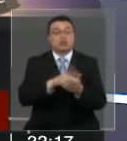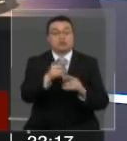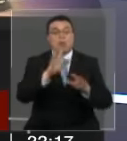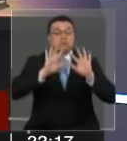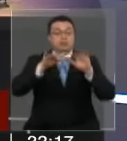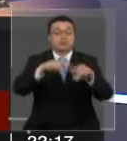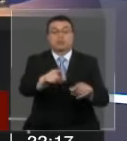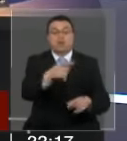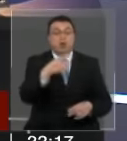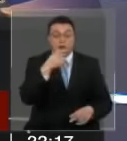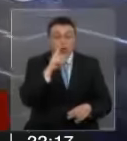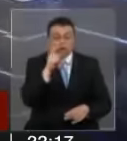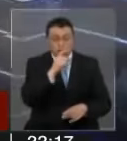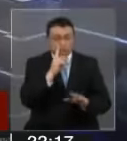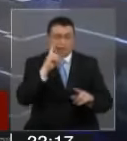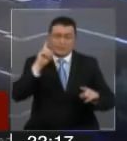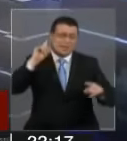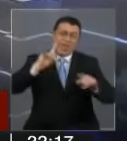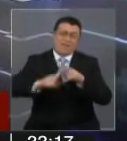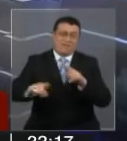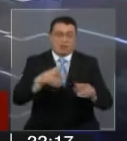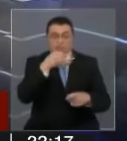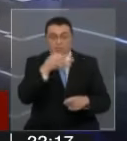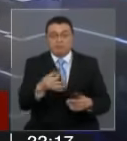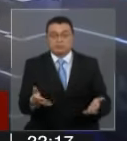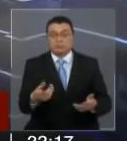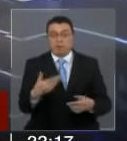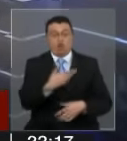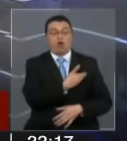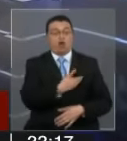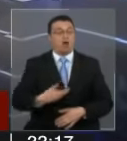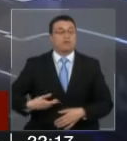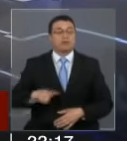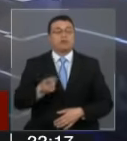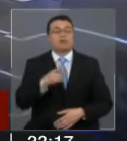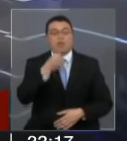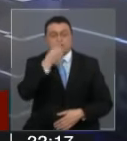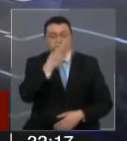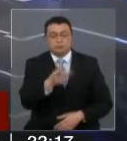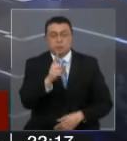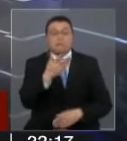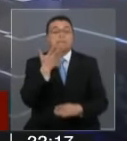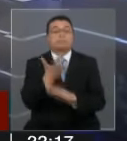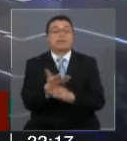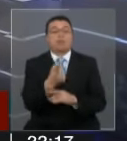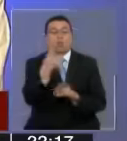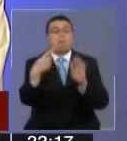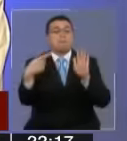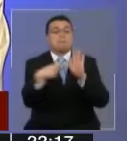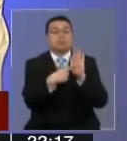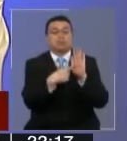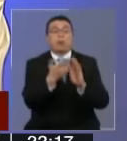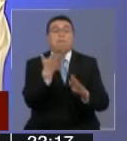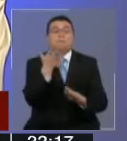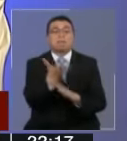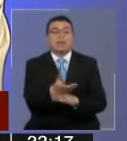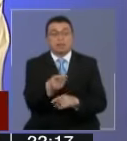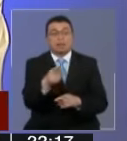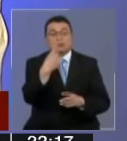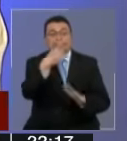Chiloé. Esa es nuestra fuente científica hasta el día de hoy. El gobierno no ha sido capaz de llegar y decir, petitorio, primeros puntos del petitorio